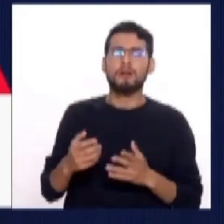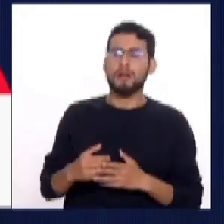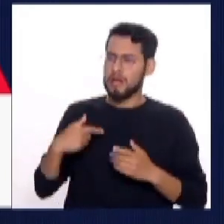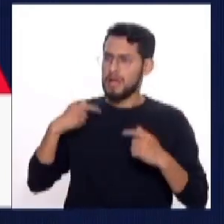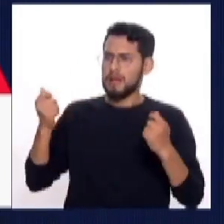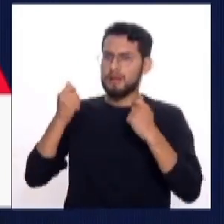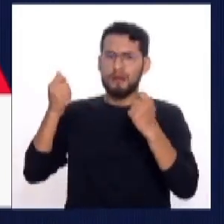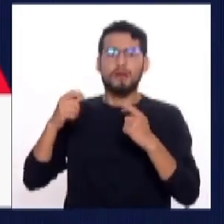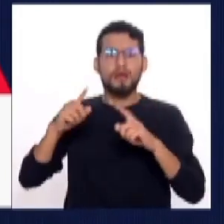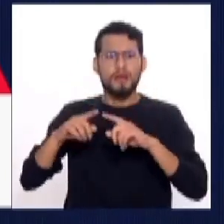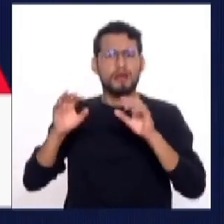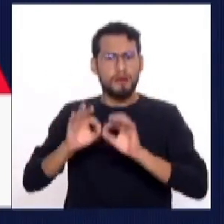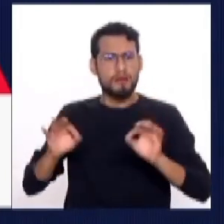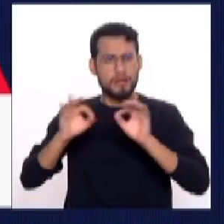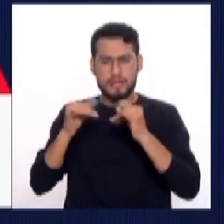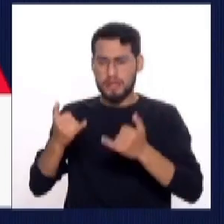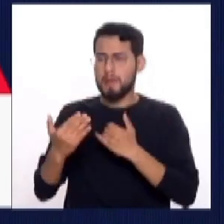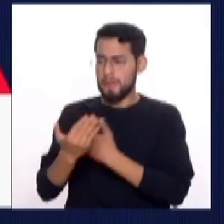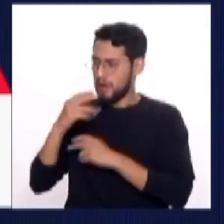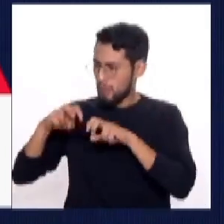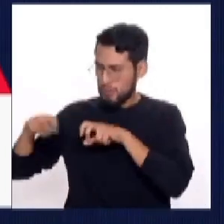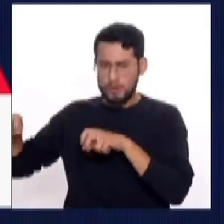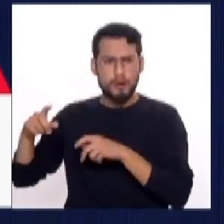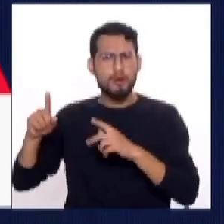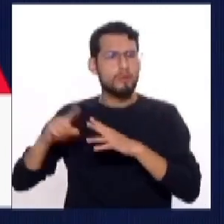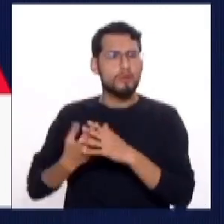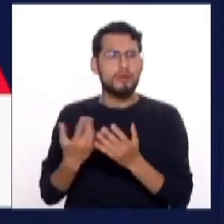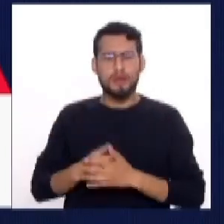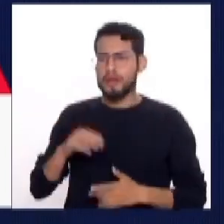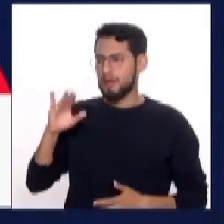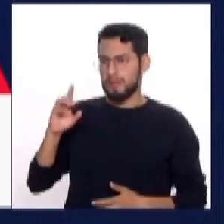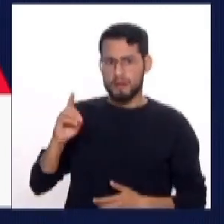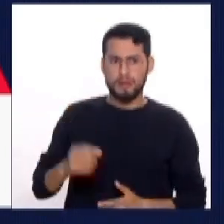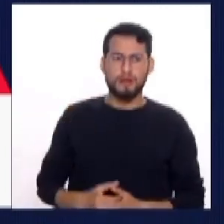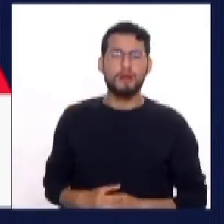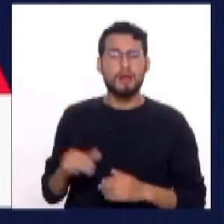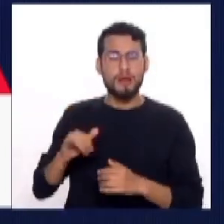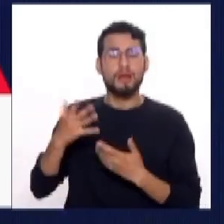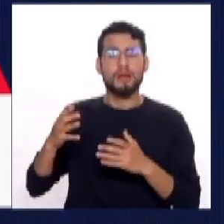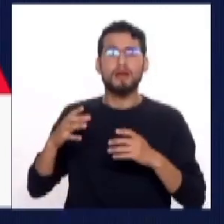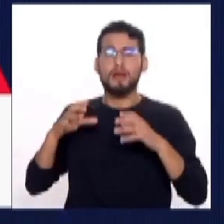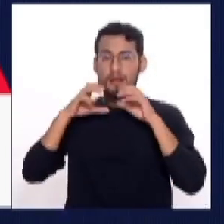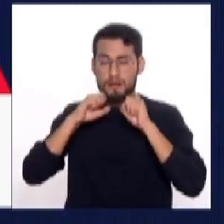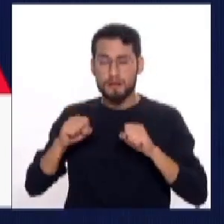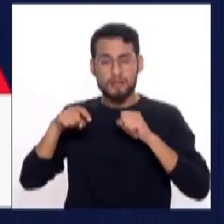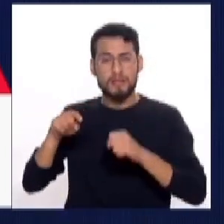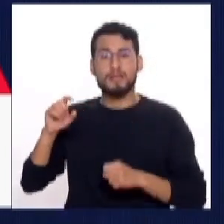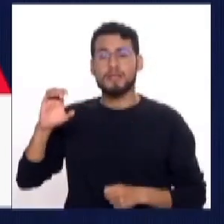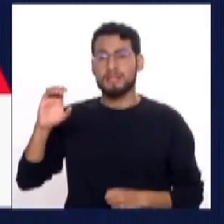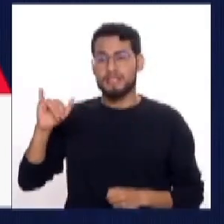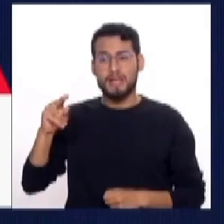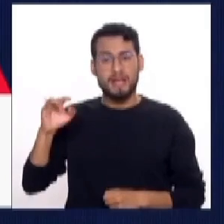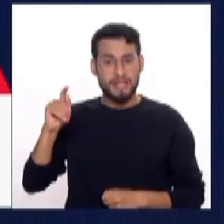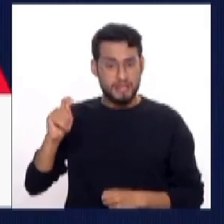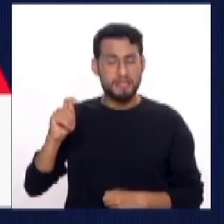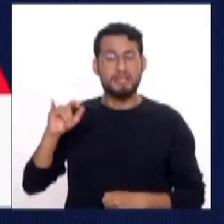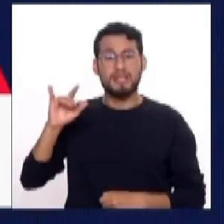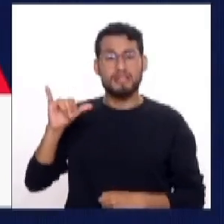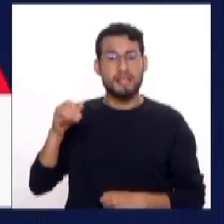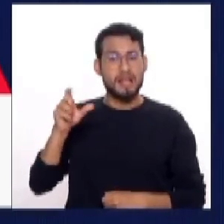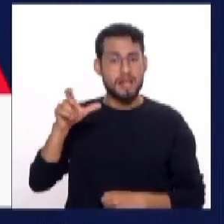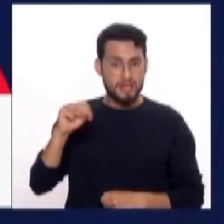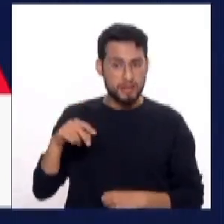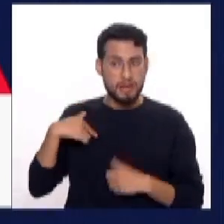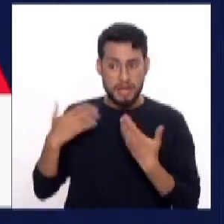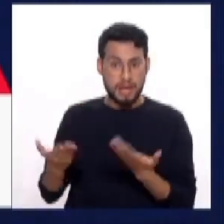celebrado mesas excelentes esta mañana comenzando con el vi también la secretaria del tesoro Janet yellen quien estuvo aquí